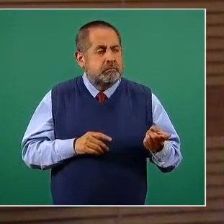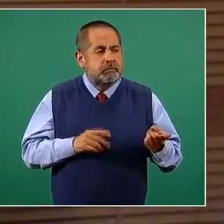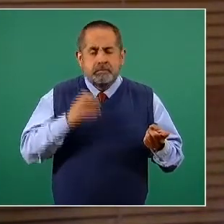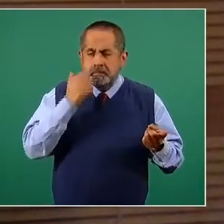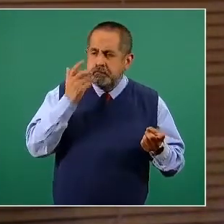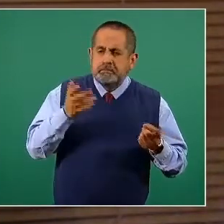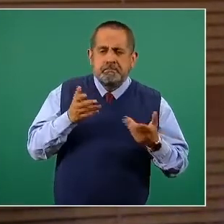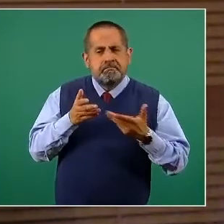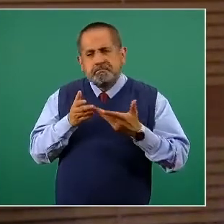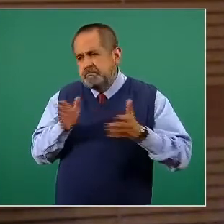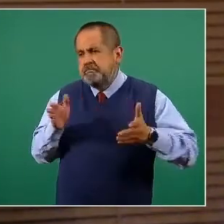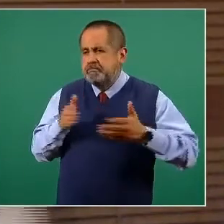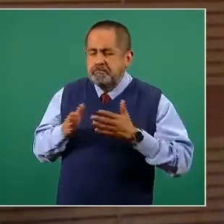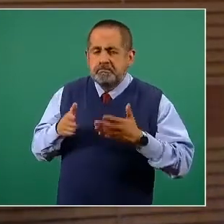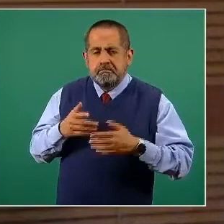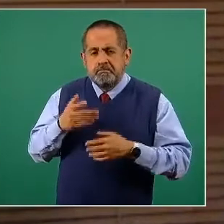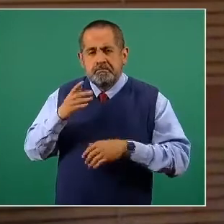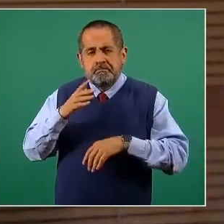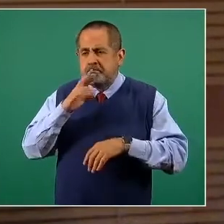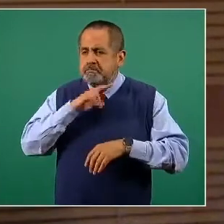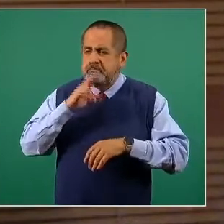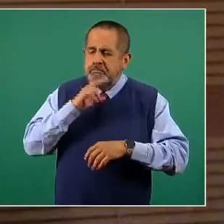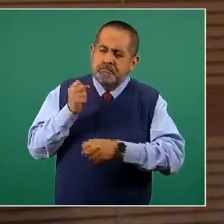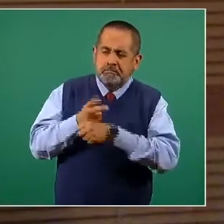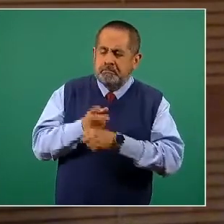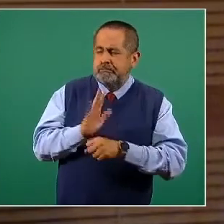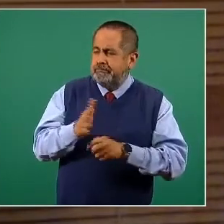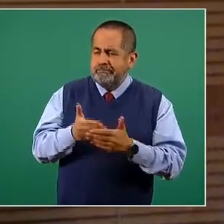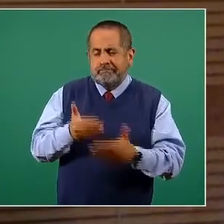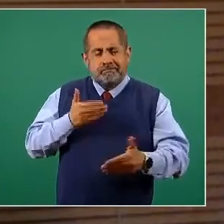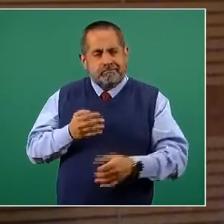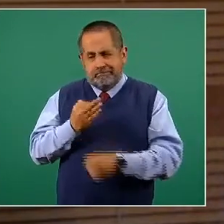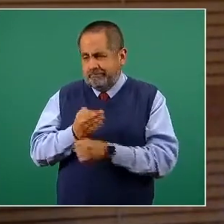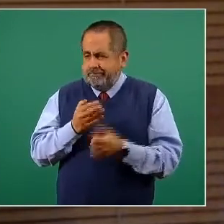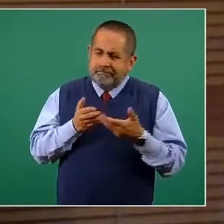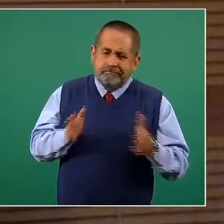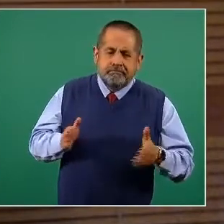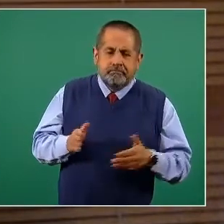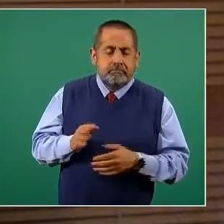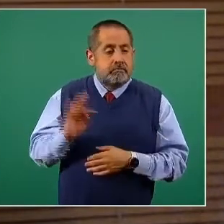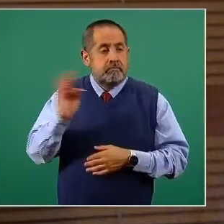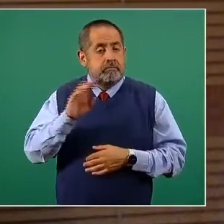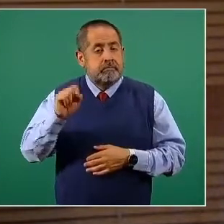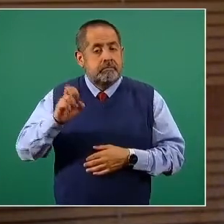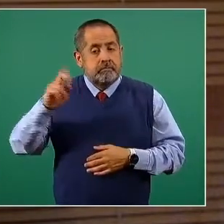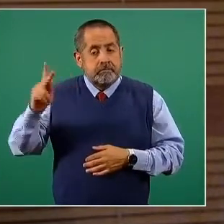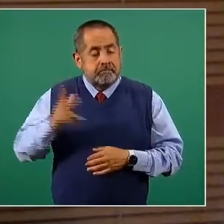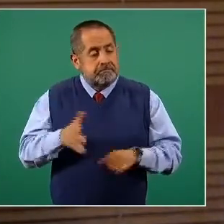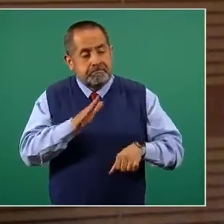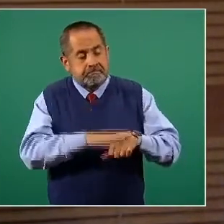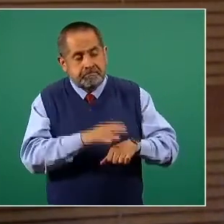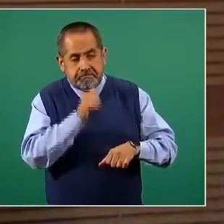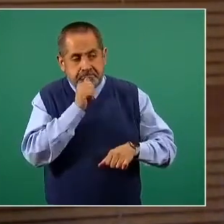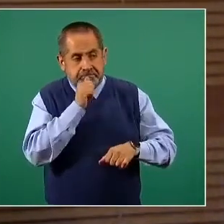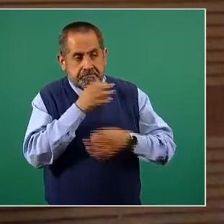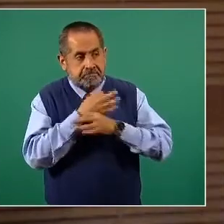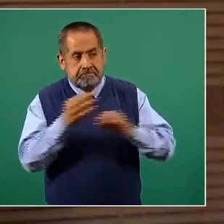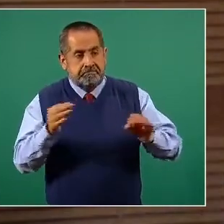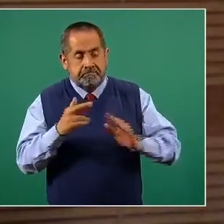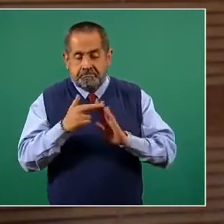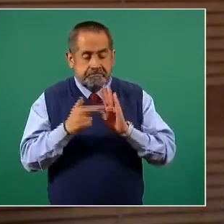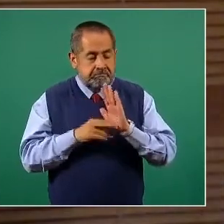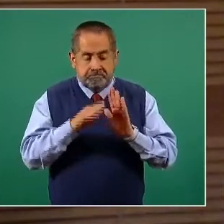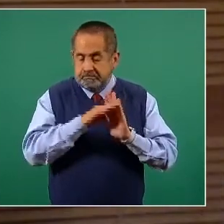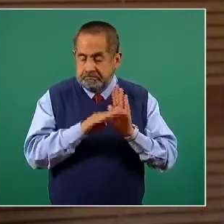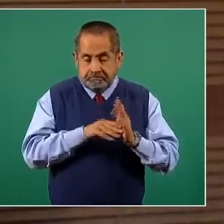apertura más pronta de lo que tal vez en su momento la Secretaría de Educación Pública y los lineamientos que